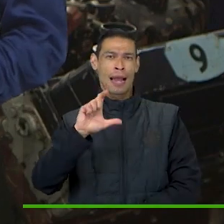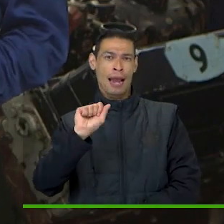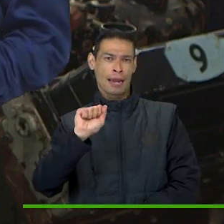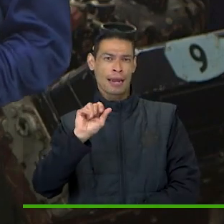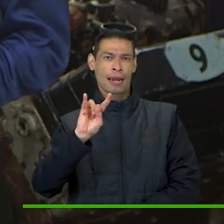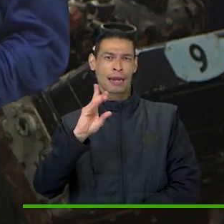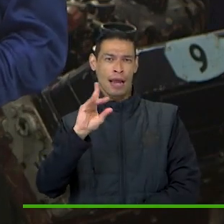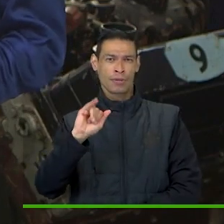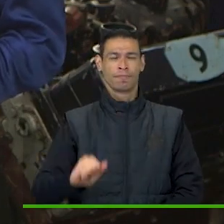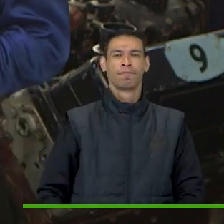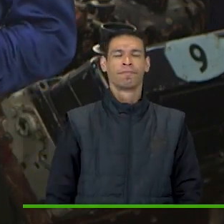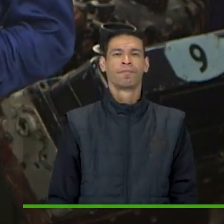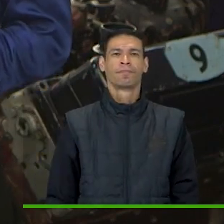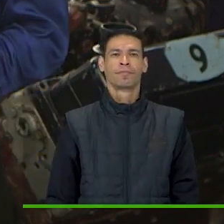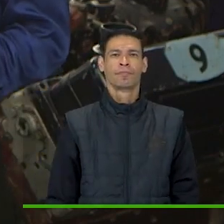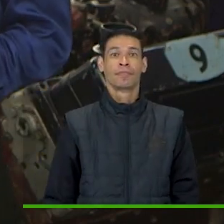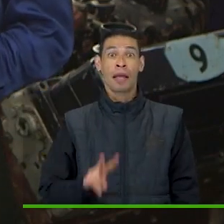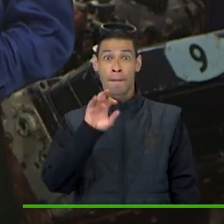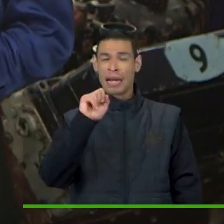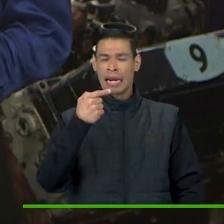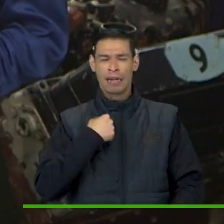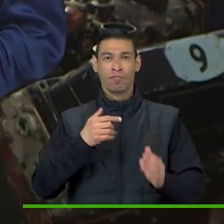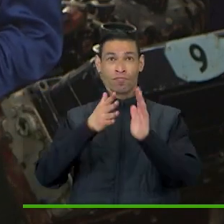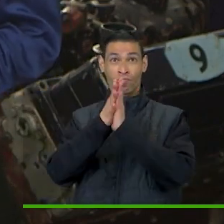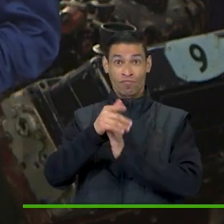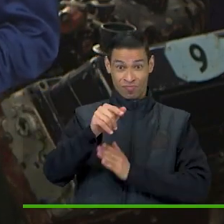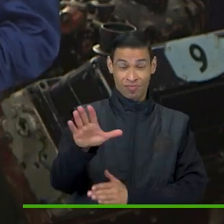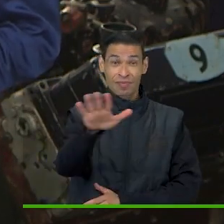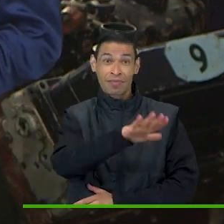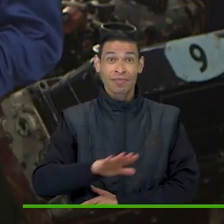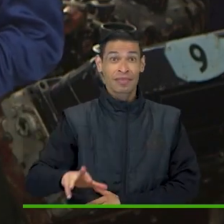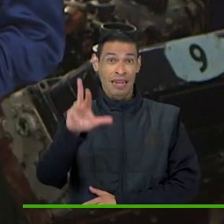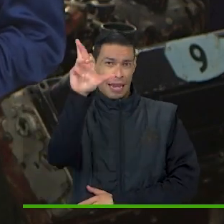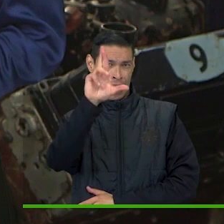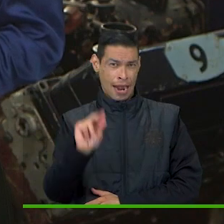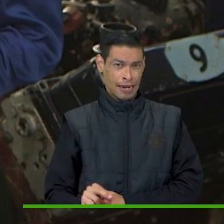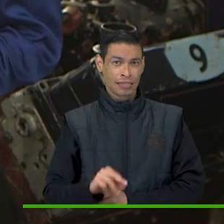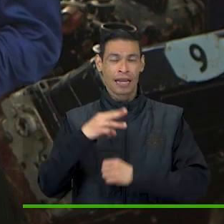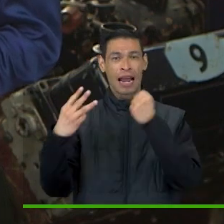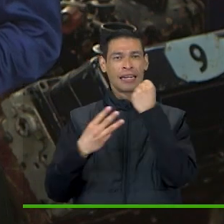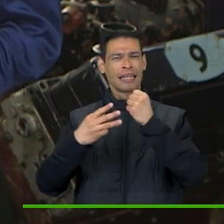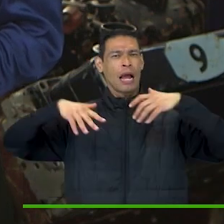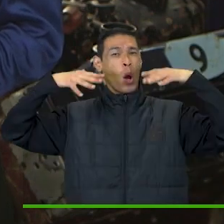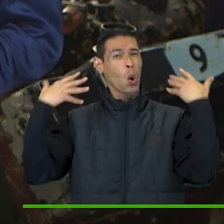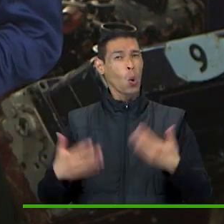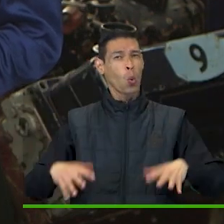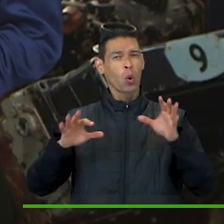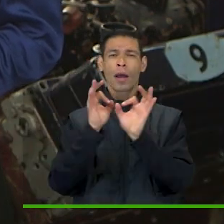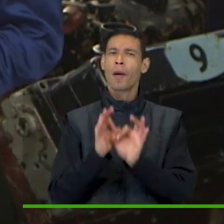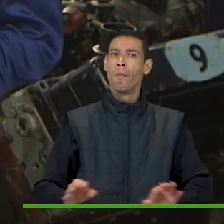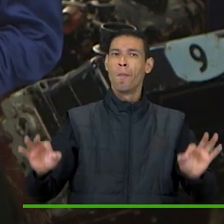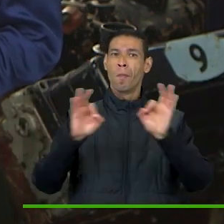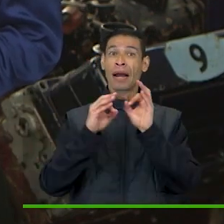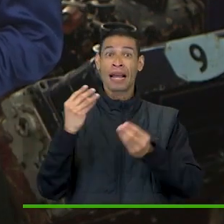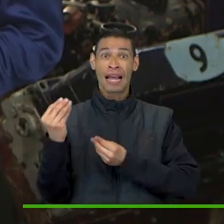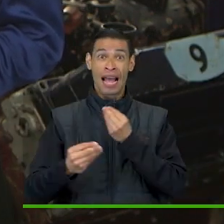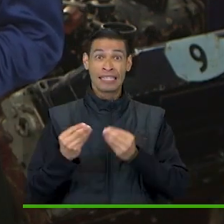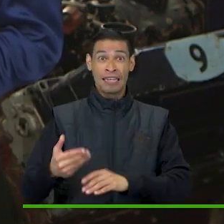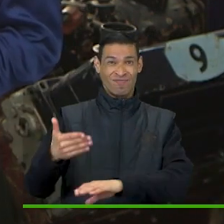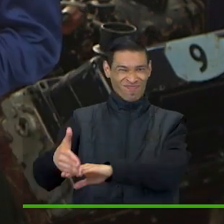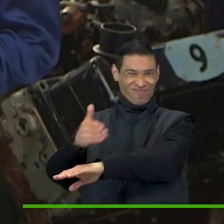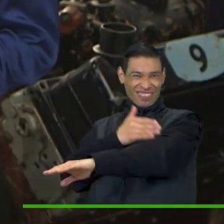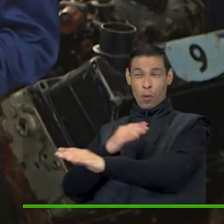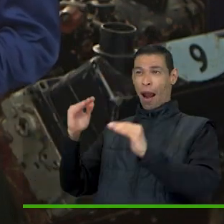Valeria, le cuento que en la regional de Risaralda el SENA hizo algo maravilloso, pues convirtió una antigua estación de tren en uno de los